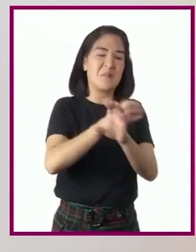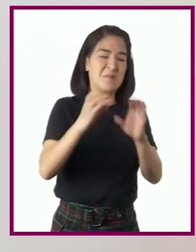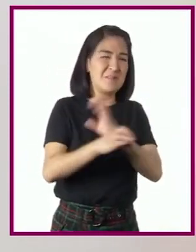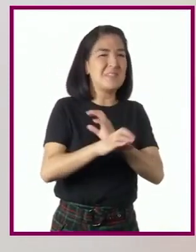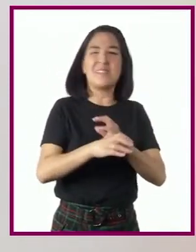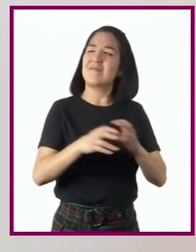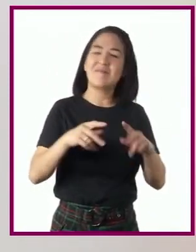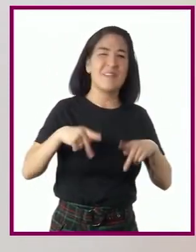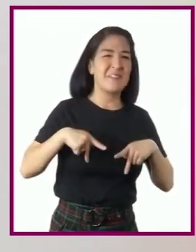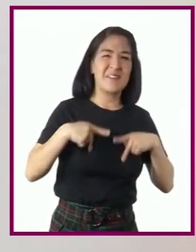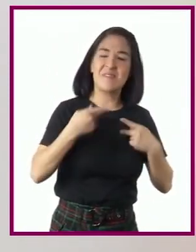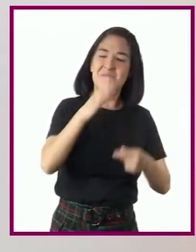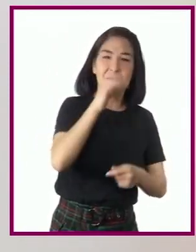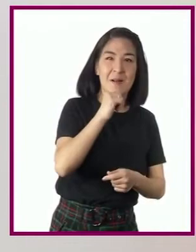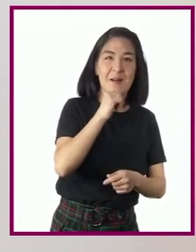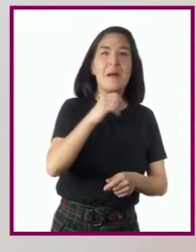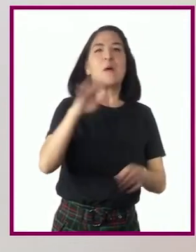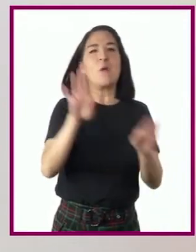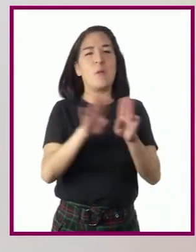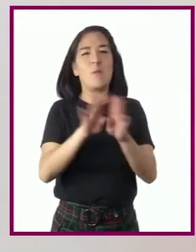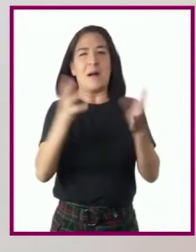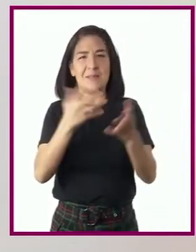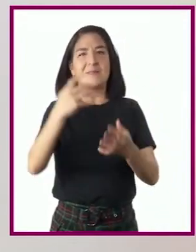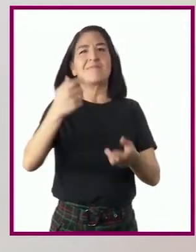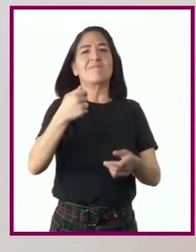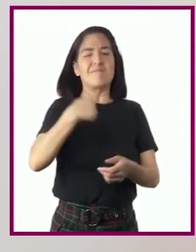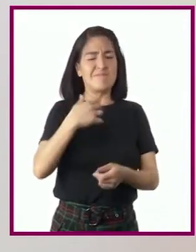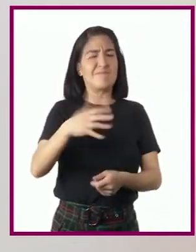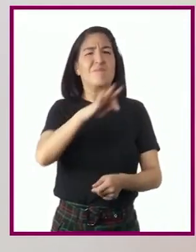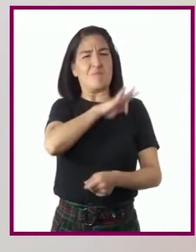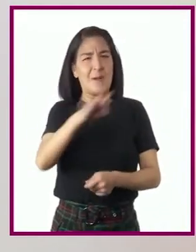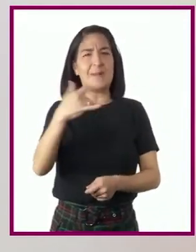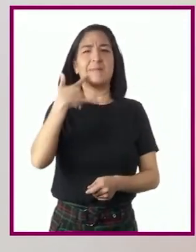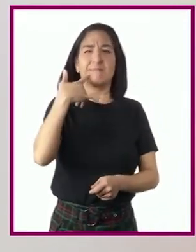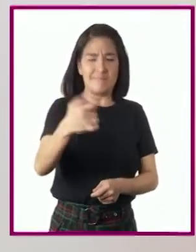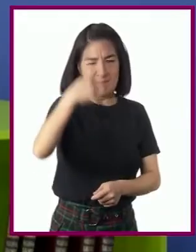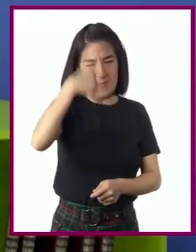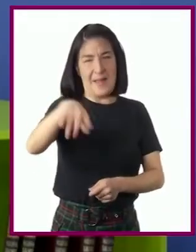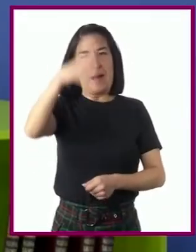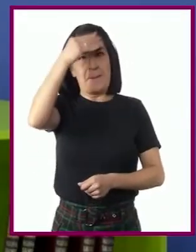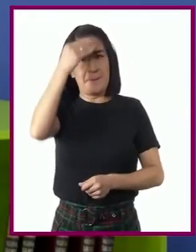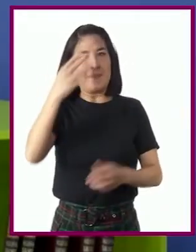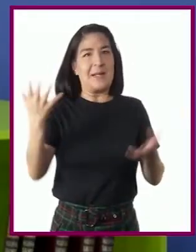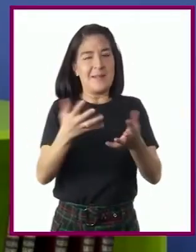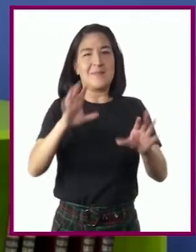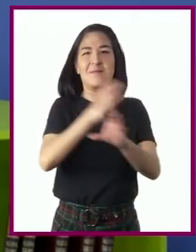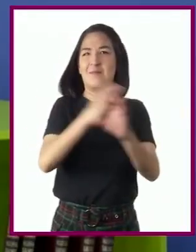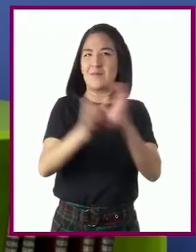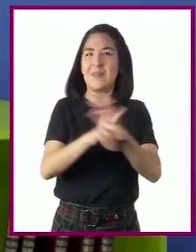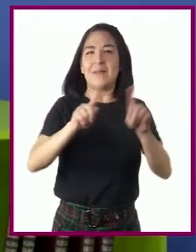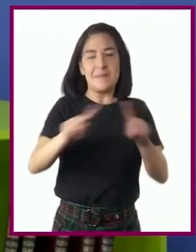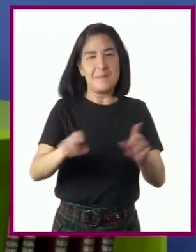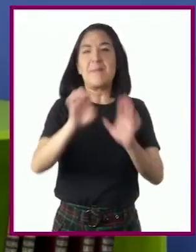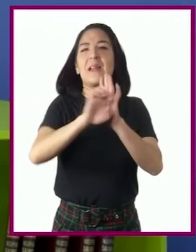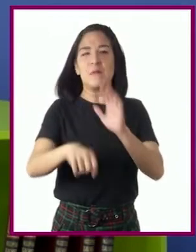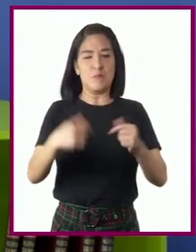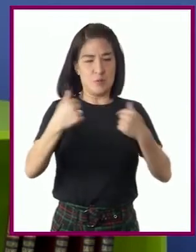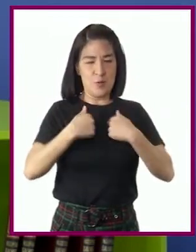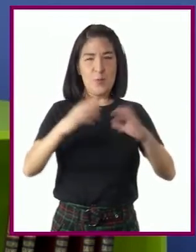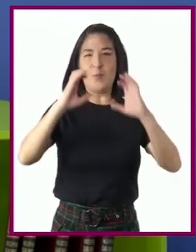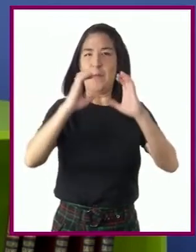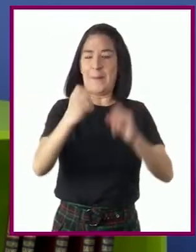el conflicto, ponerlas en marcha o aprenderlas si es necesario. Cuidar de uno mismo, tener